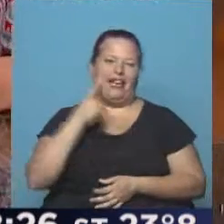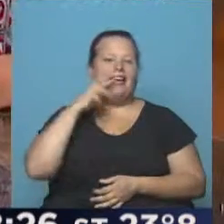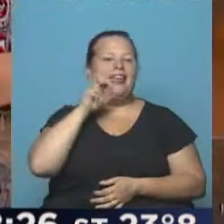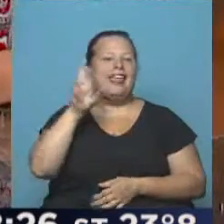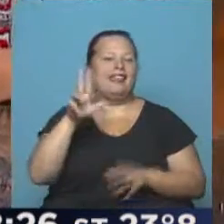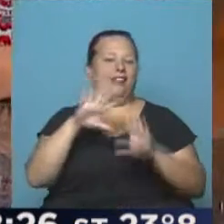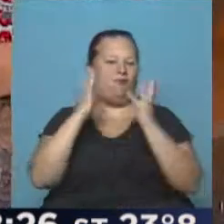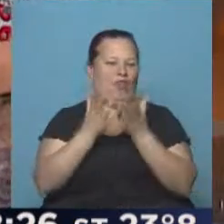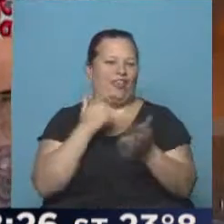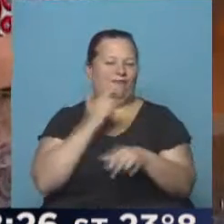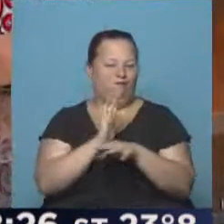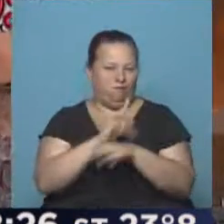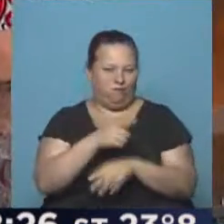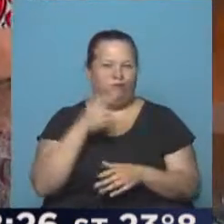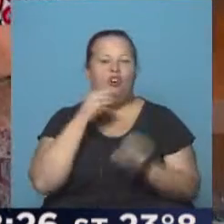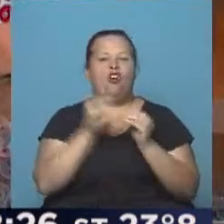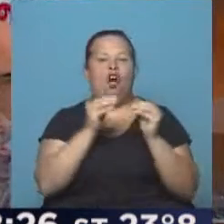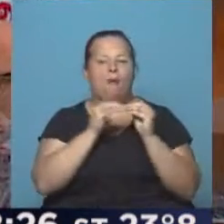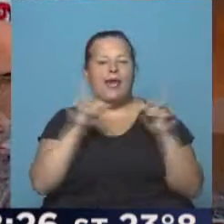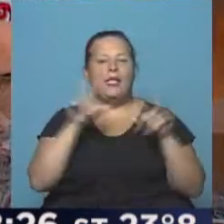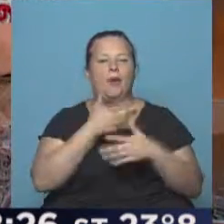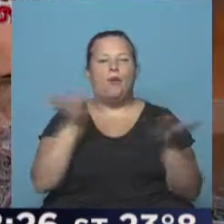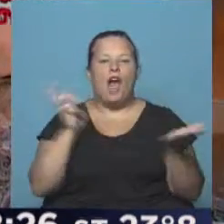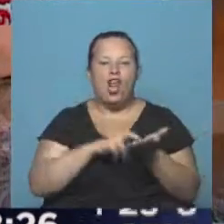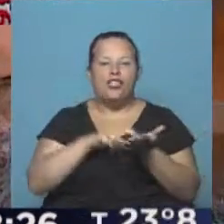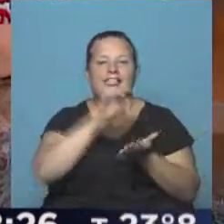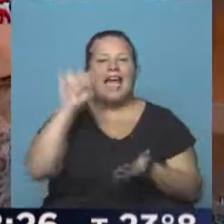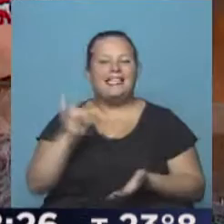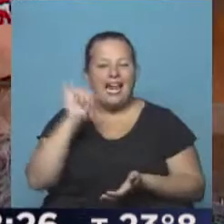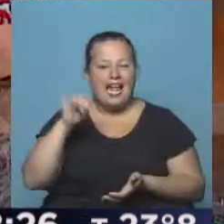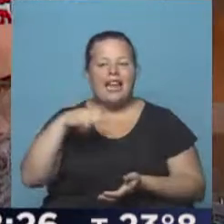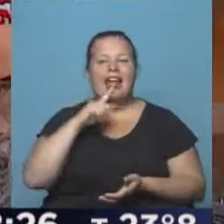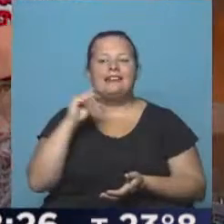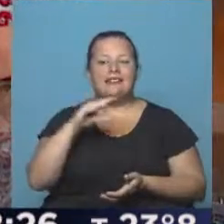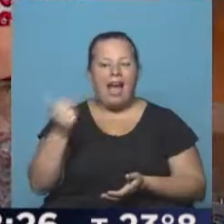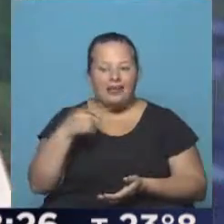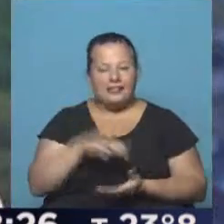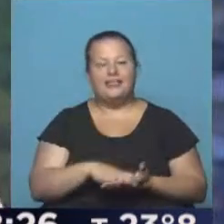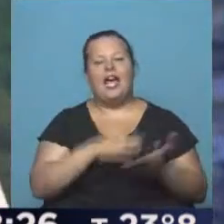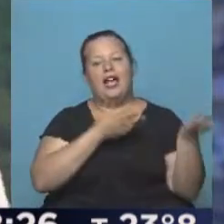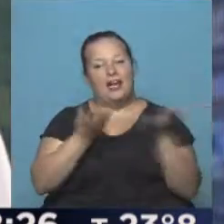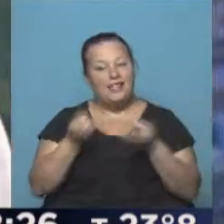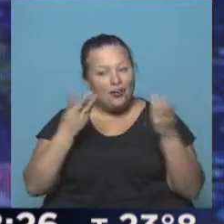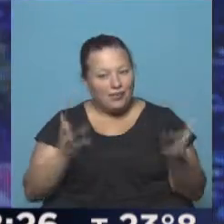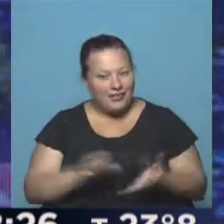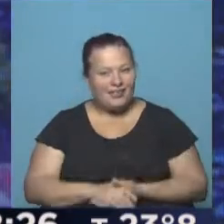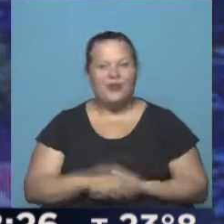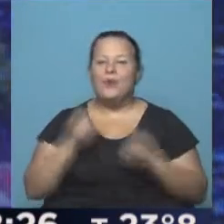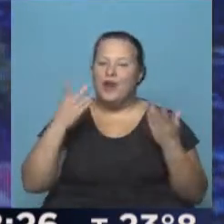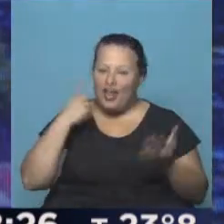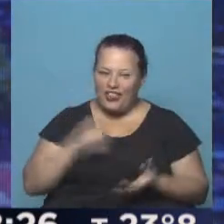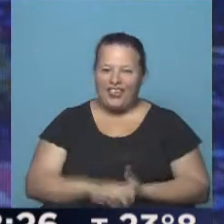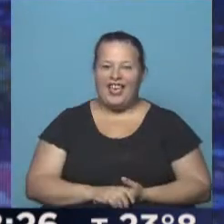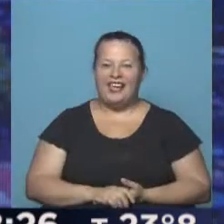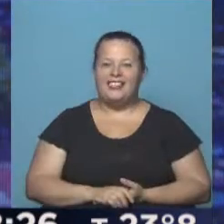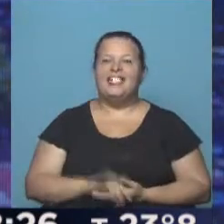como nosotros le decimos a nuestros compañeros de Televisión Pública Noticias Internacional, Natalia Nivenskiviat, que está con nosotros. Hola, Natalia. Muy buenos días.